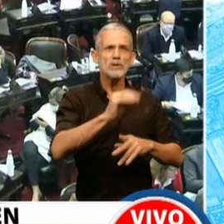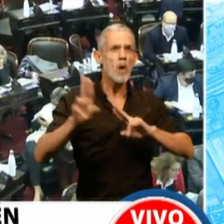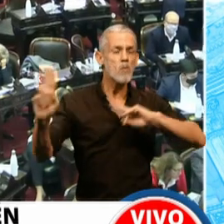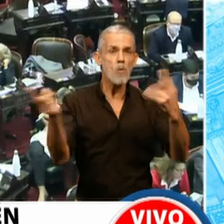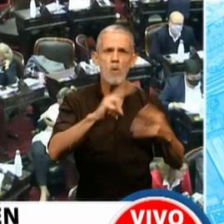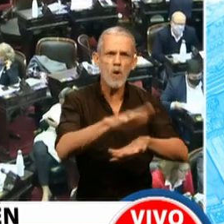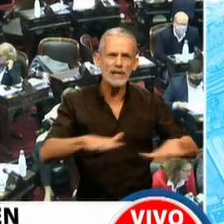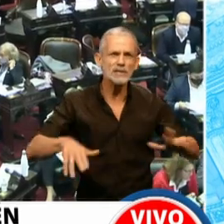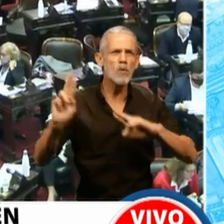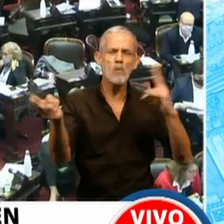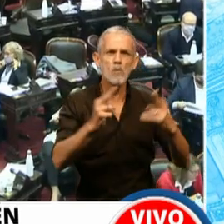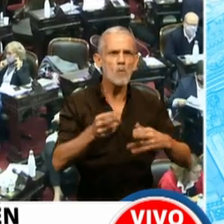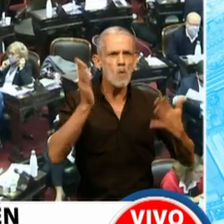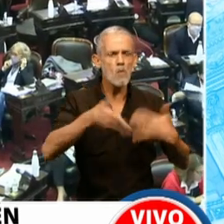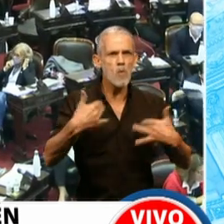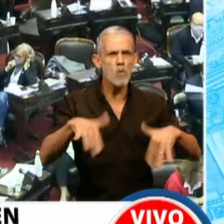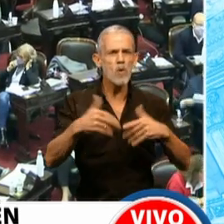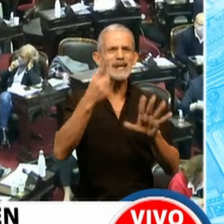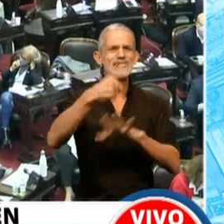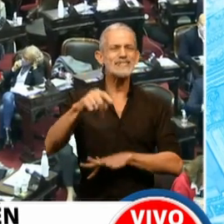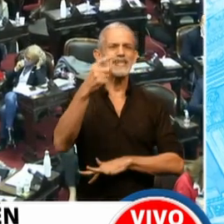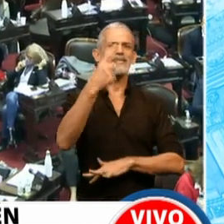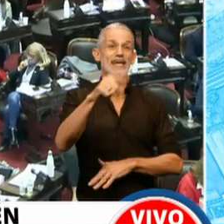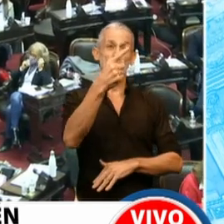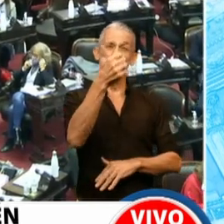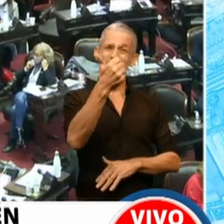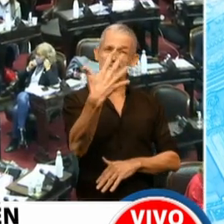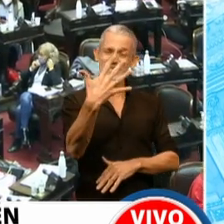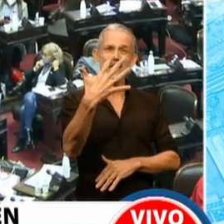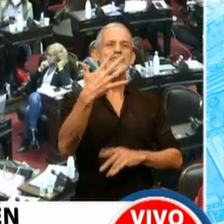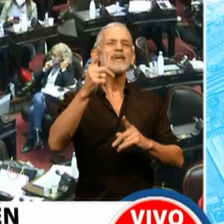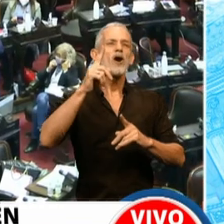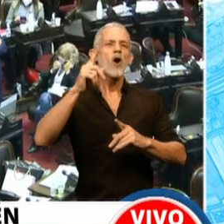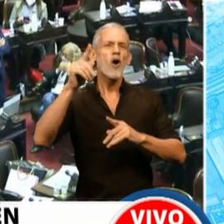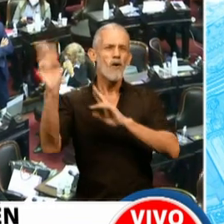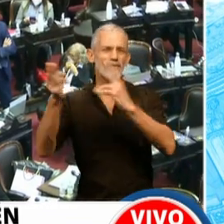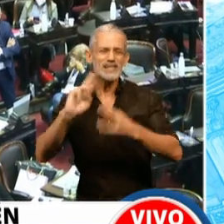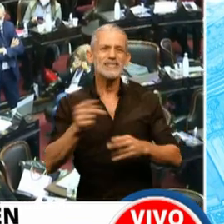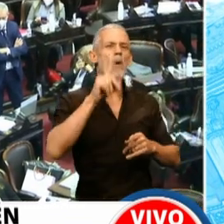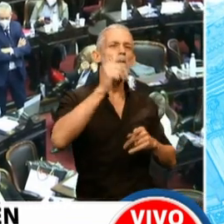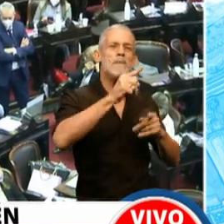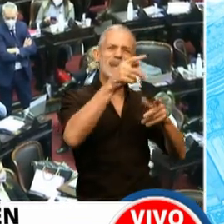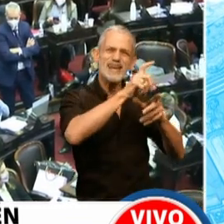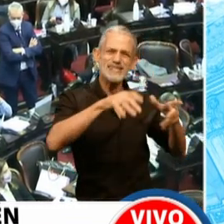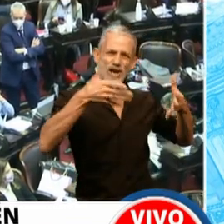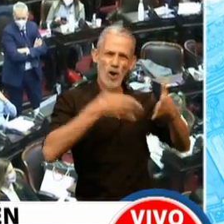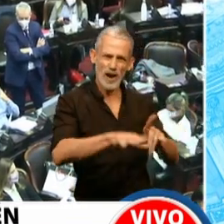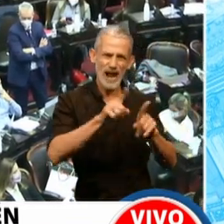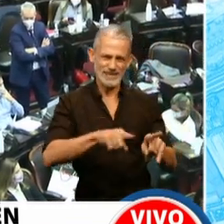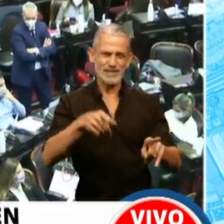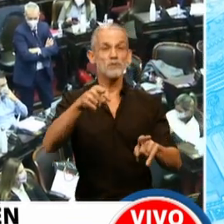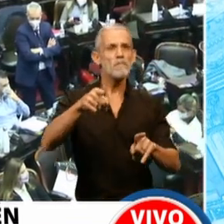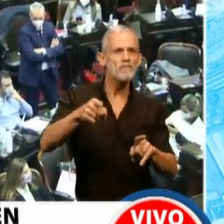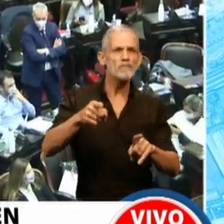mortalidad infantil 165 fallecidos cada 1000 nacidos y con un analfabetismo que